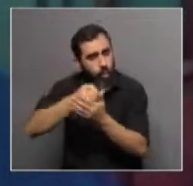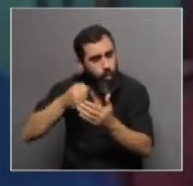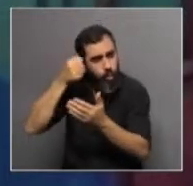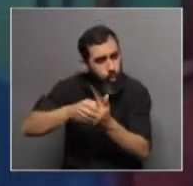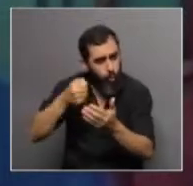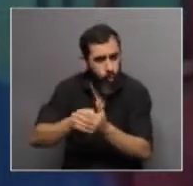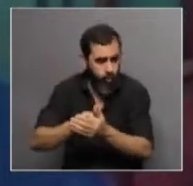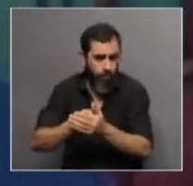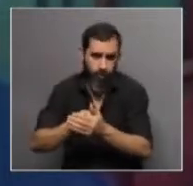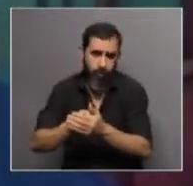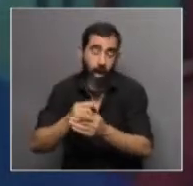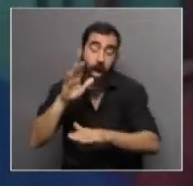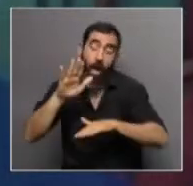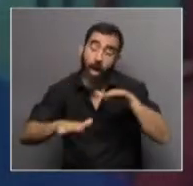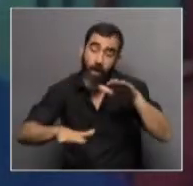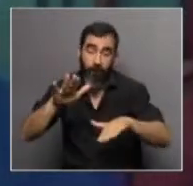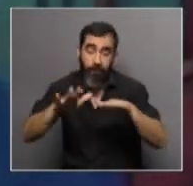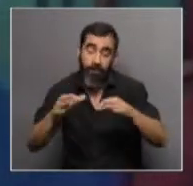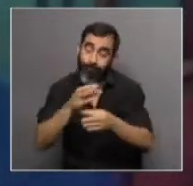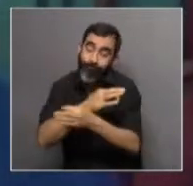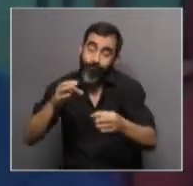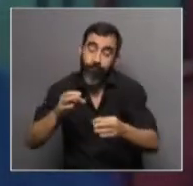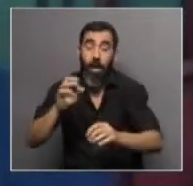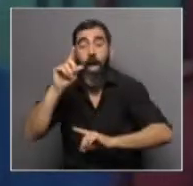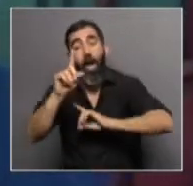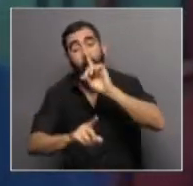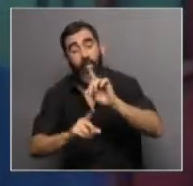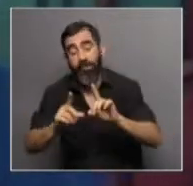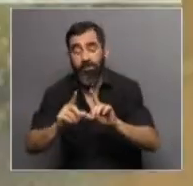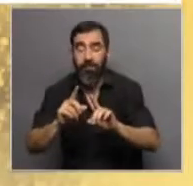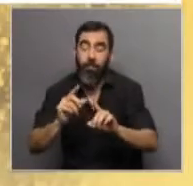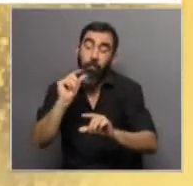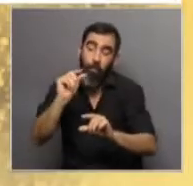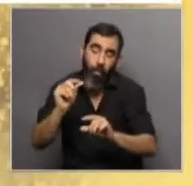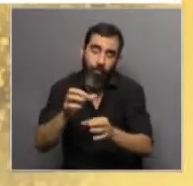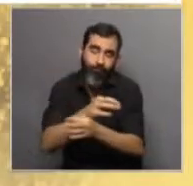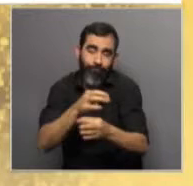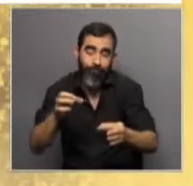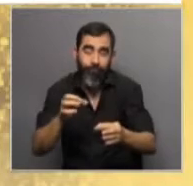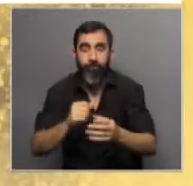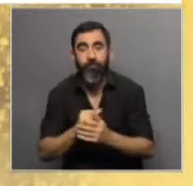y han luchado, a veces con éxito, a veces con relativo éxito,